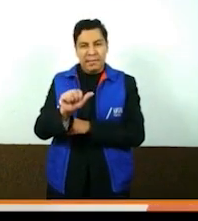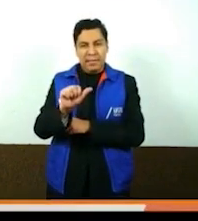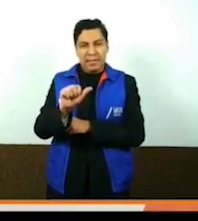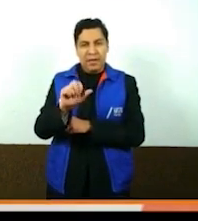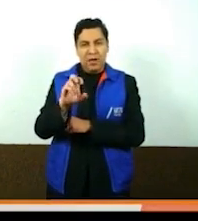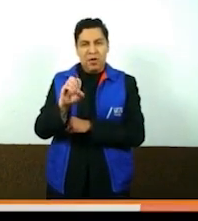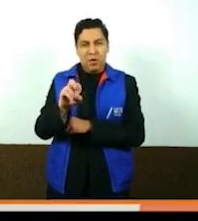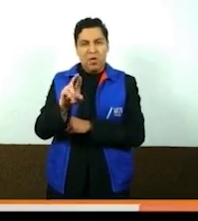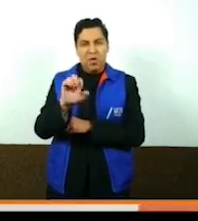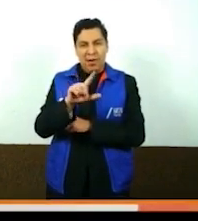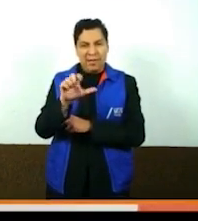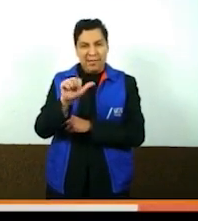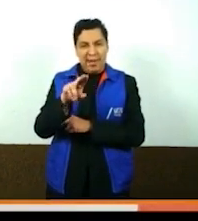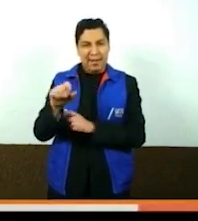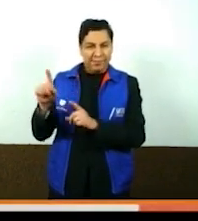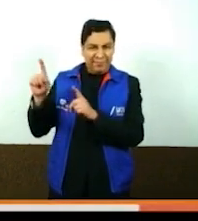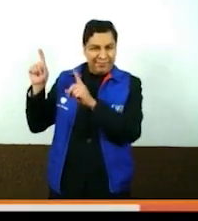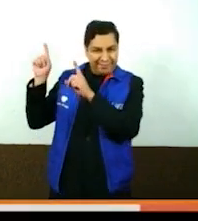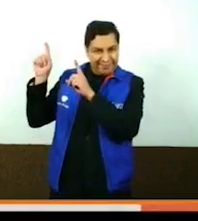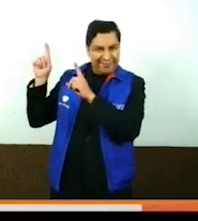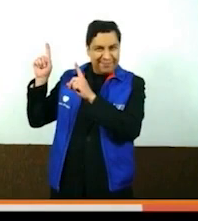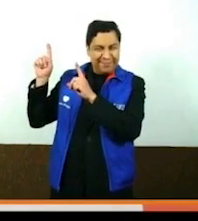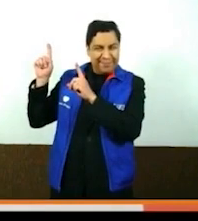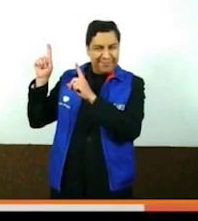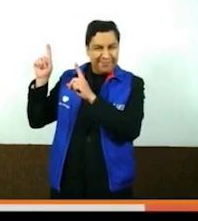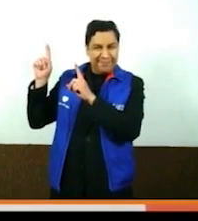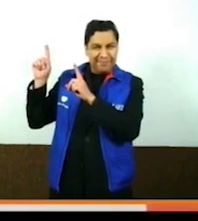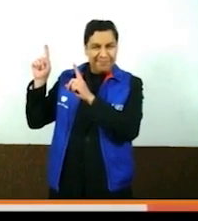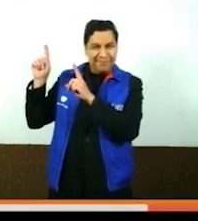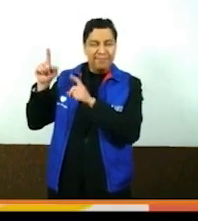Sara Orellana Cajide,